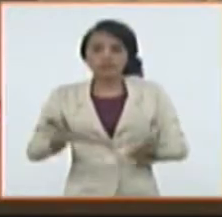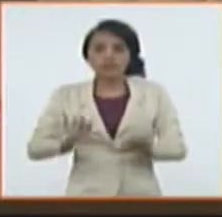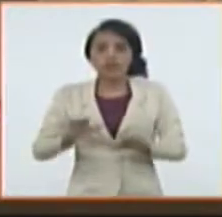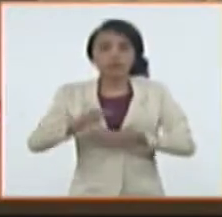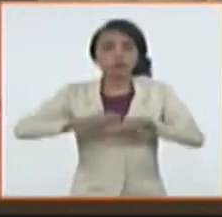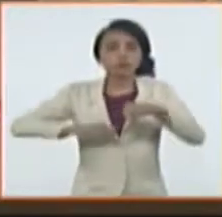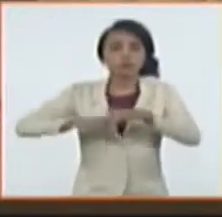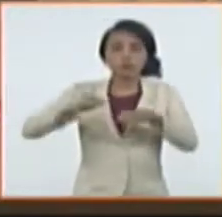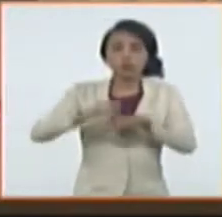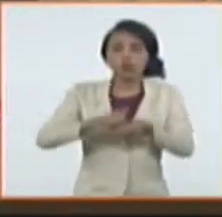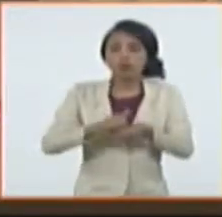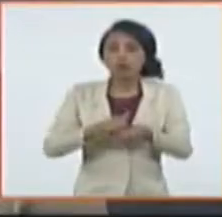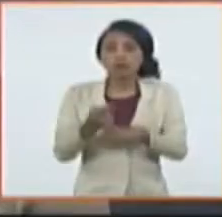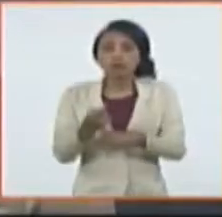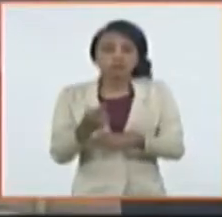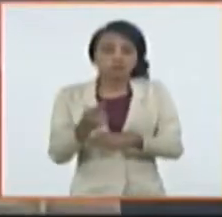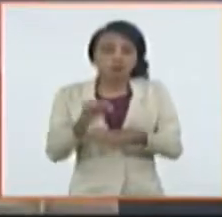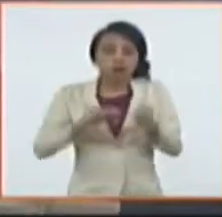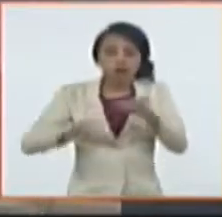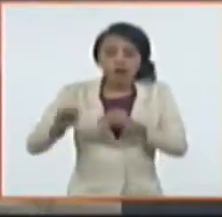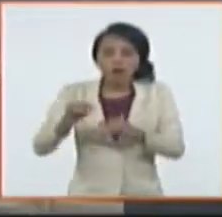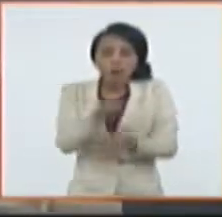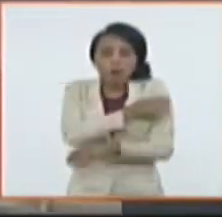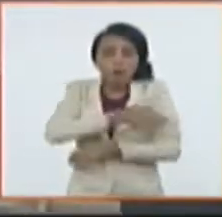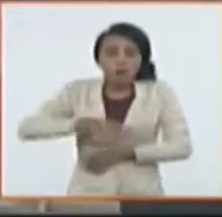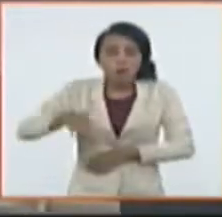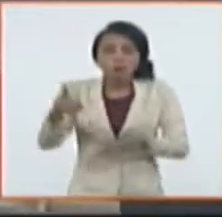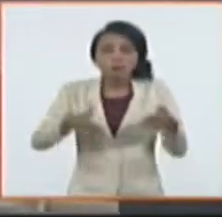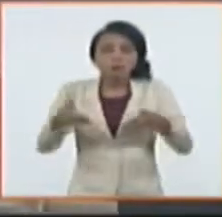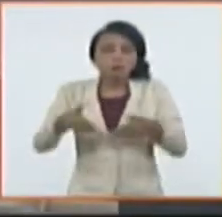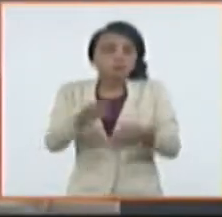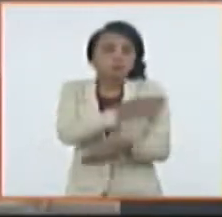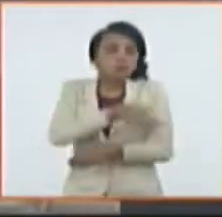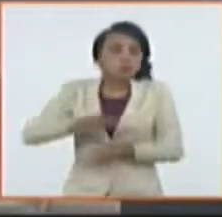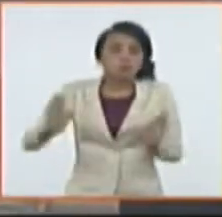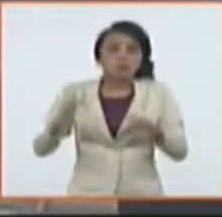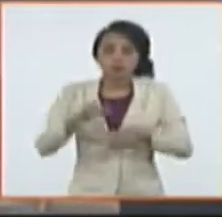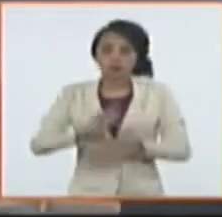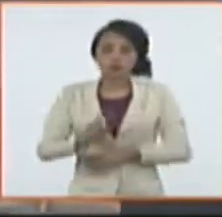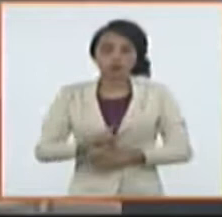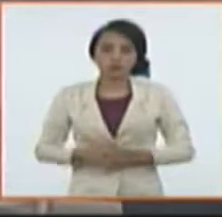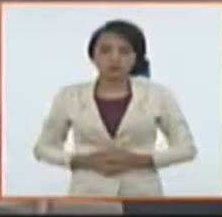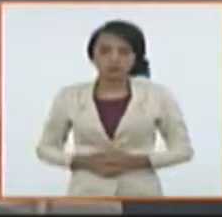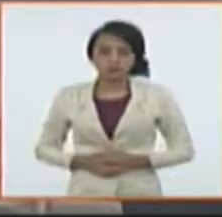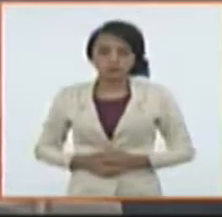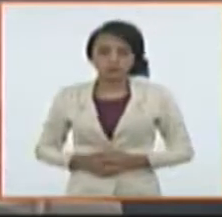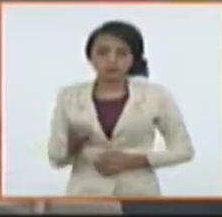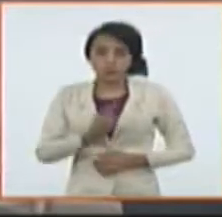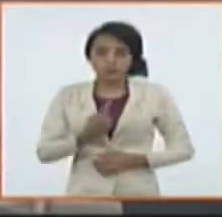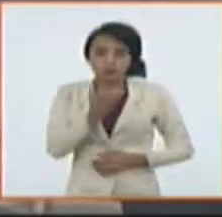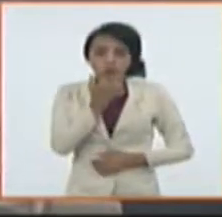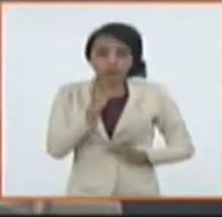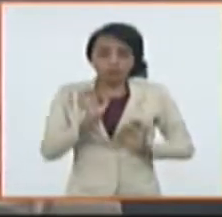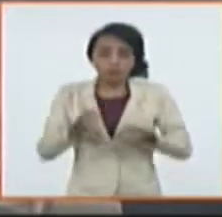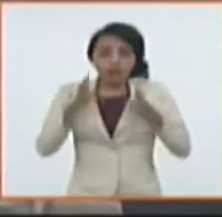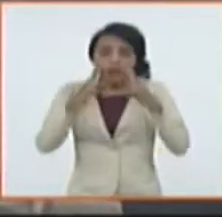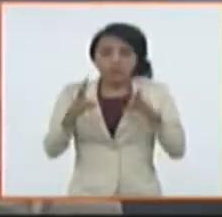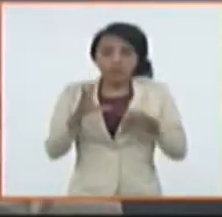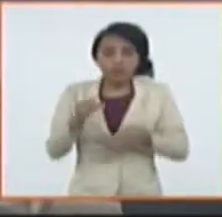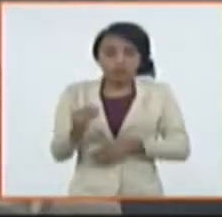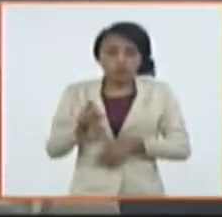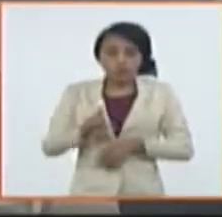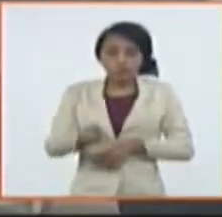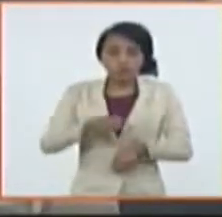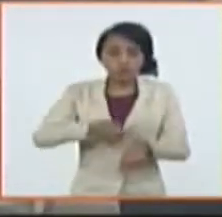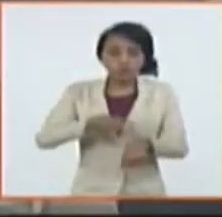con el pueblo, porque entonces no hay participación popular y no hay representación del pueblo y nos equivocamos y la vida nos ha dicho en los últimos tiempos